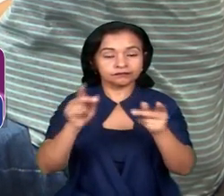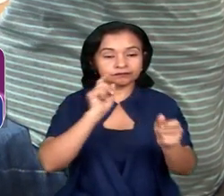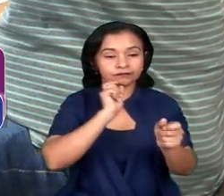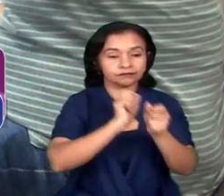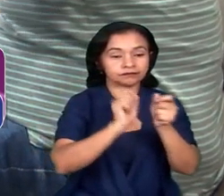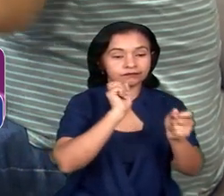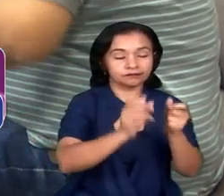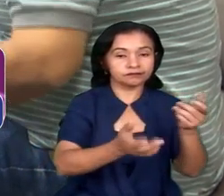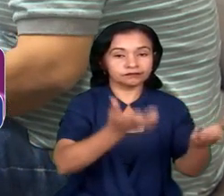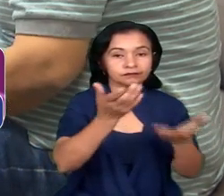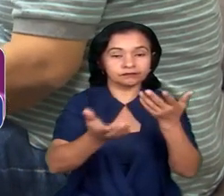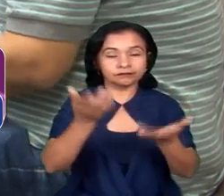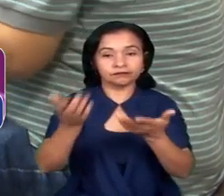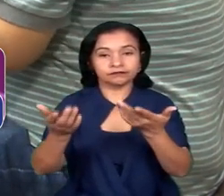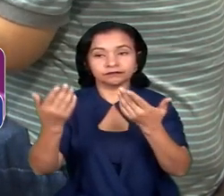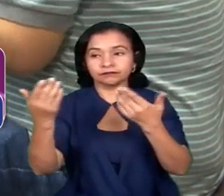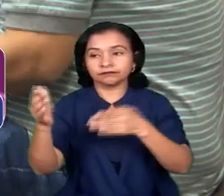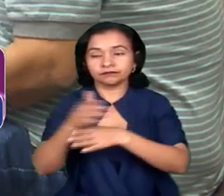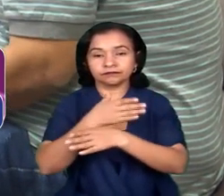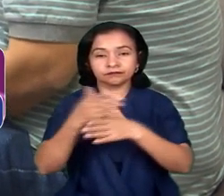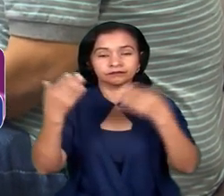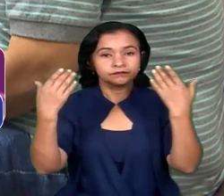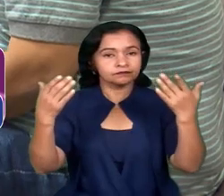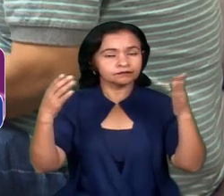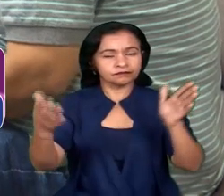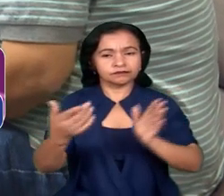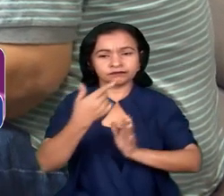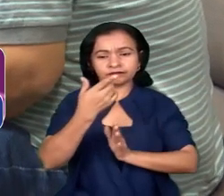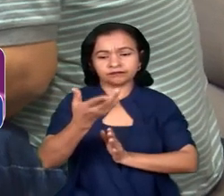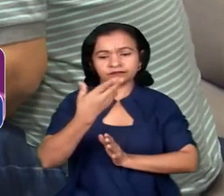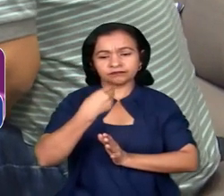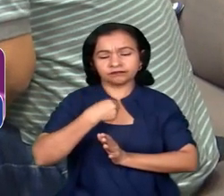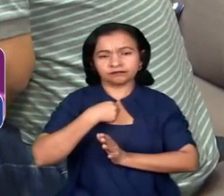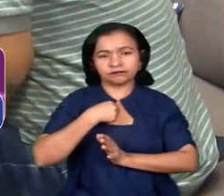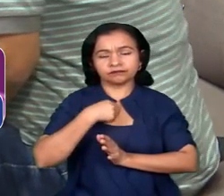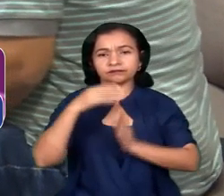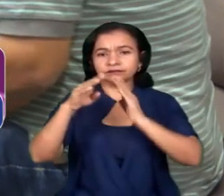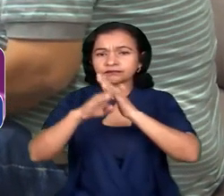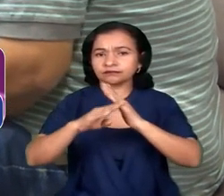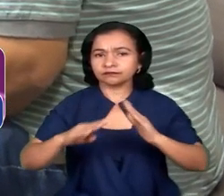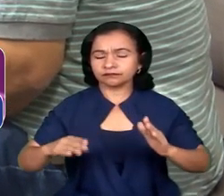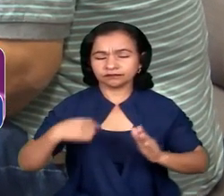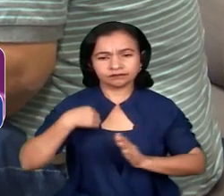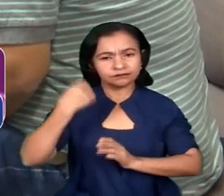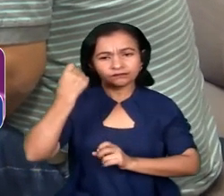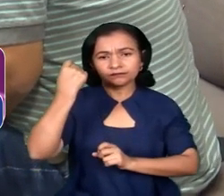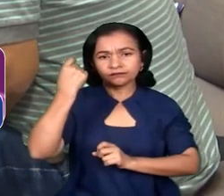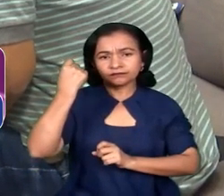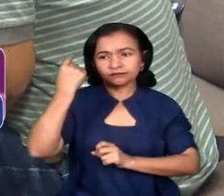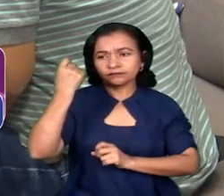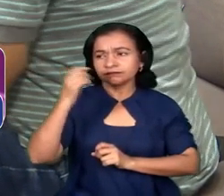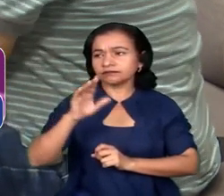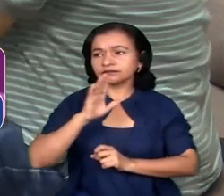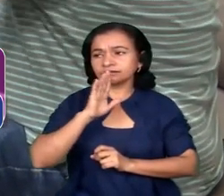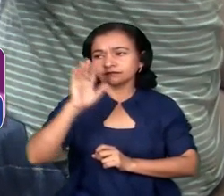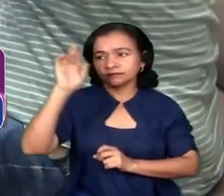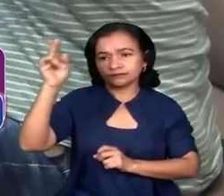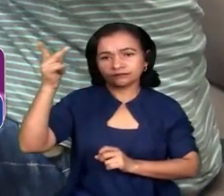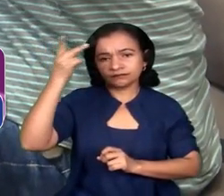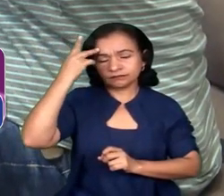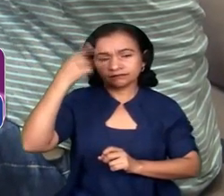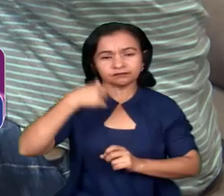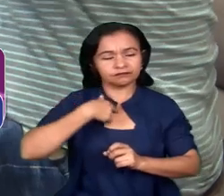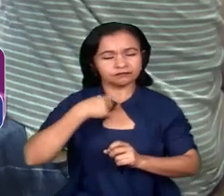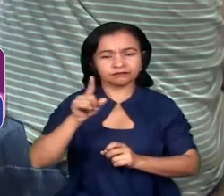hicieron barbaridades. No sé cómo también es que me dicen que pacíficamente, yo no entiendo. Yo no quiero hablar de política porque yo soy